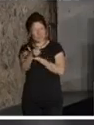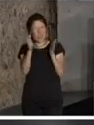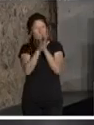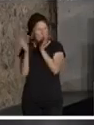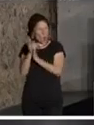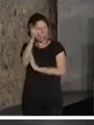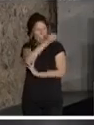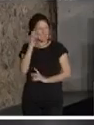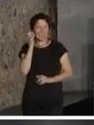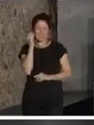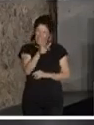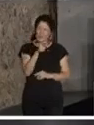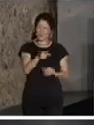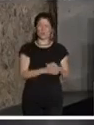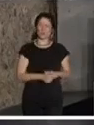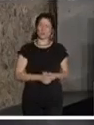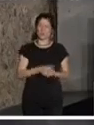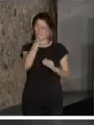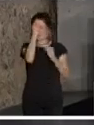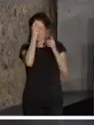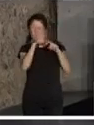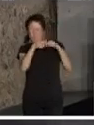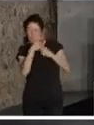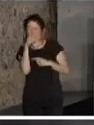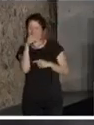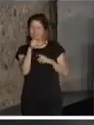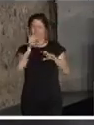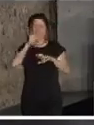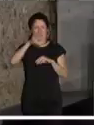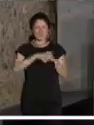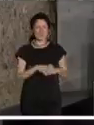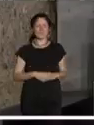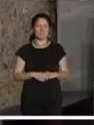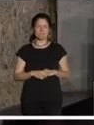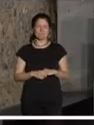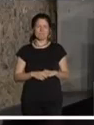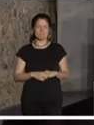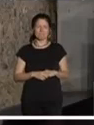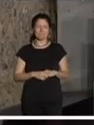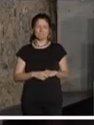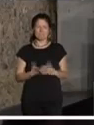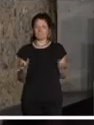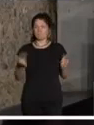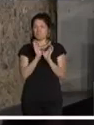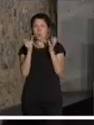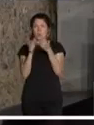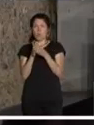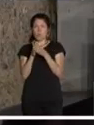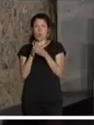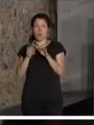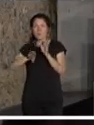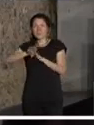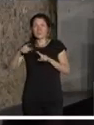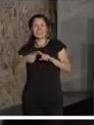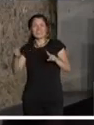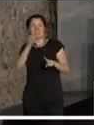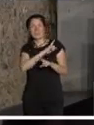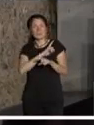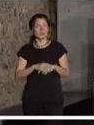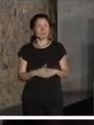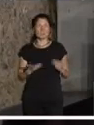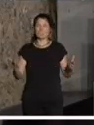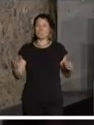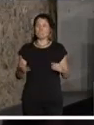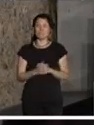compañeras eso es pensar en las familias de este país y no lo que hacen partidos de extrema derecha que